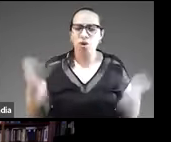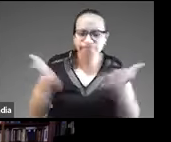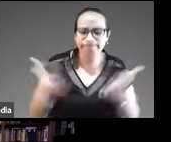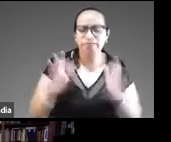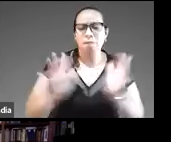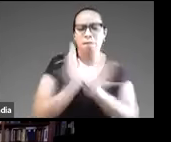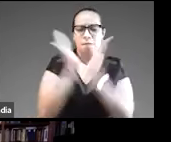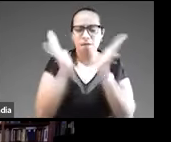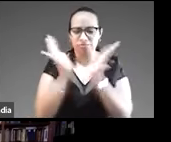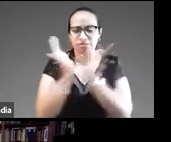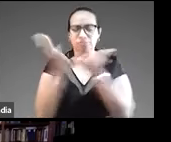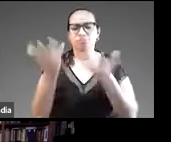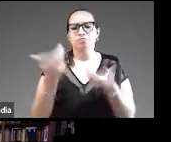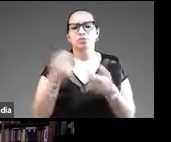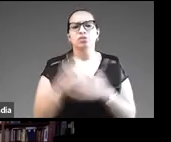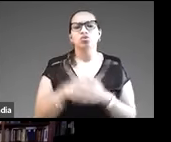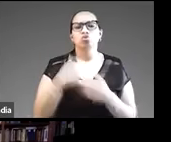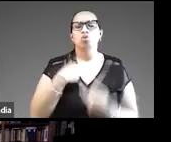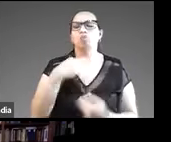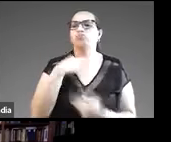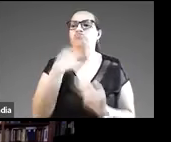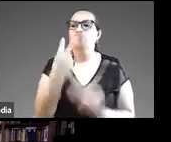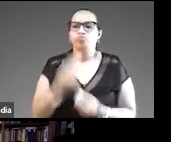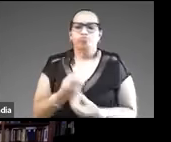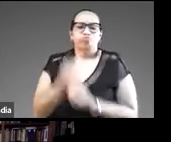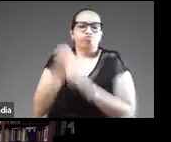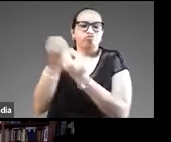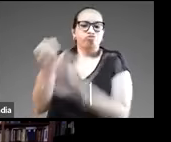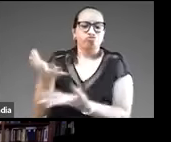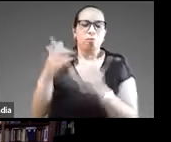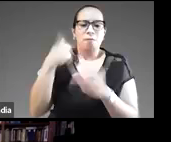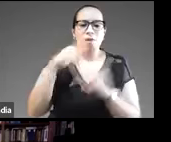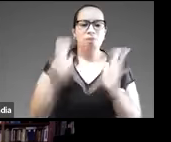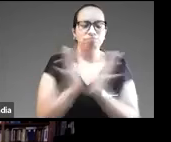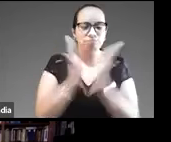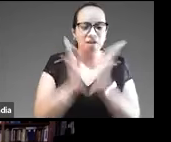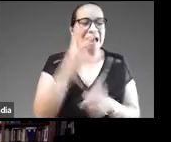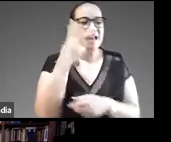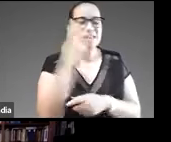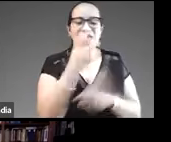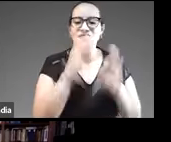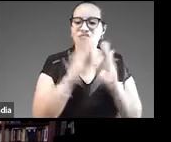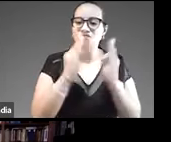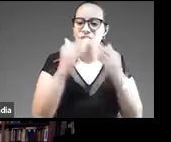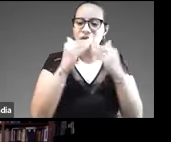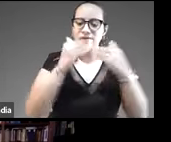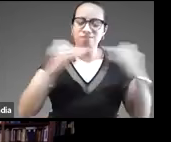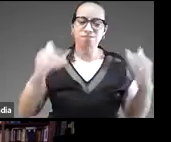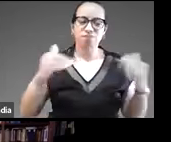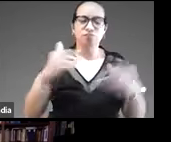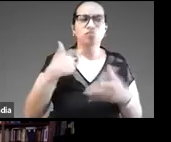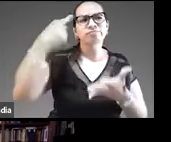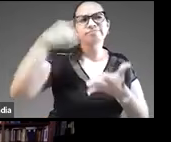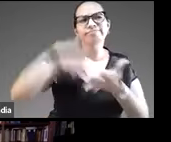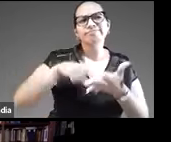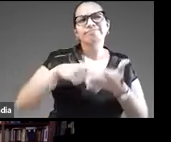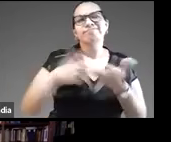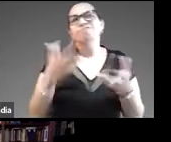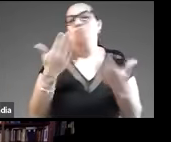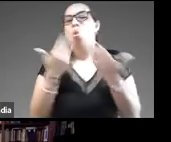estaba dando la voz, ¿no? Y esa forma de democracia, pues yo creo que está en jaque